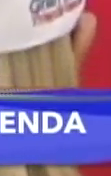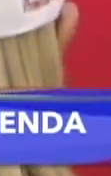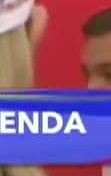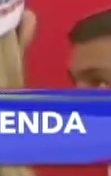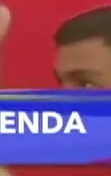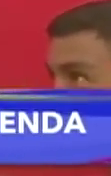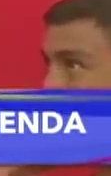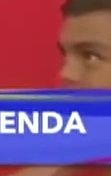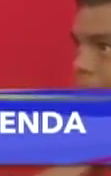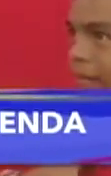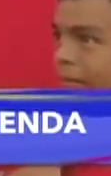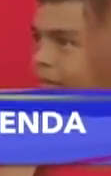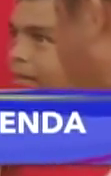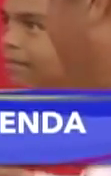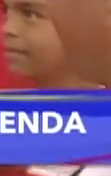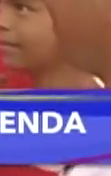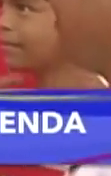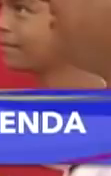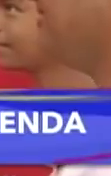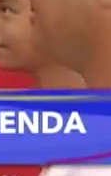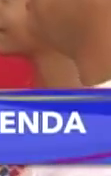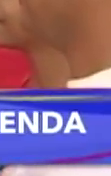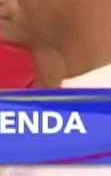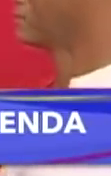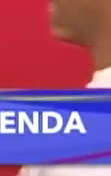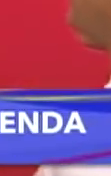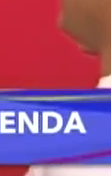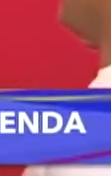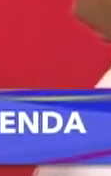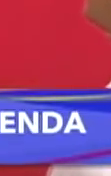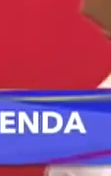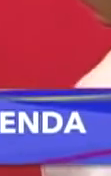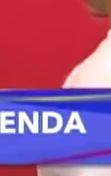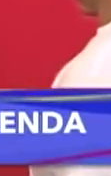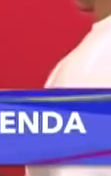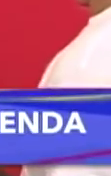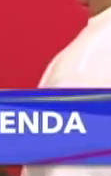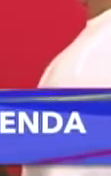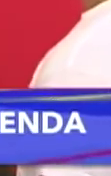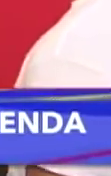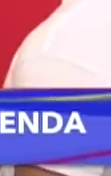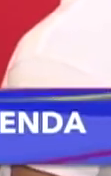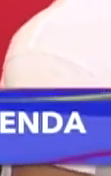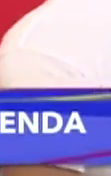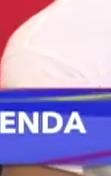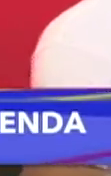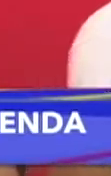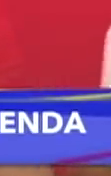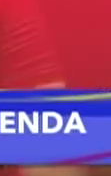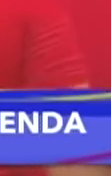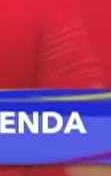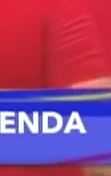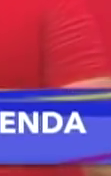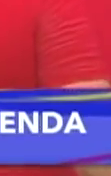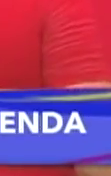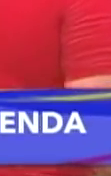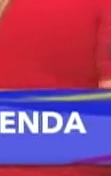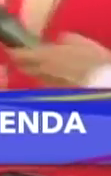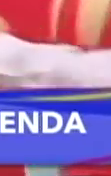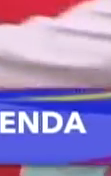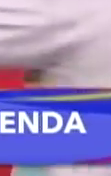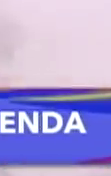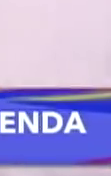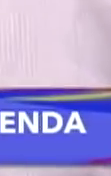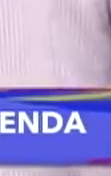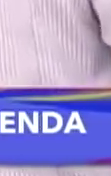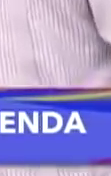familias, otros también con grandes sacrificios, pero que hoy con esperanza han visto su sueño hecho realidad. La